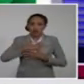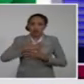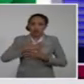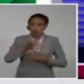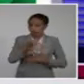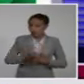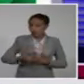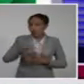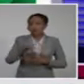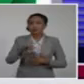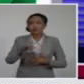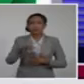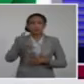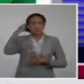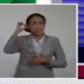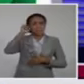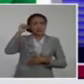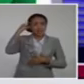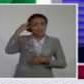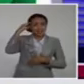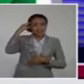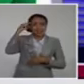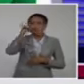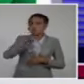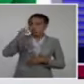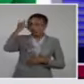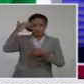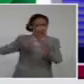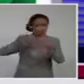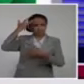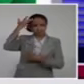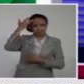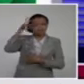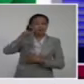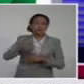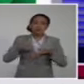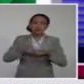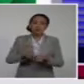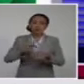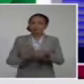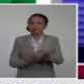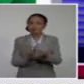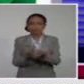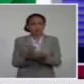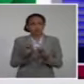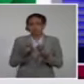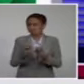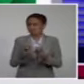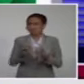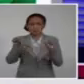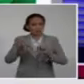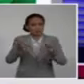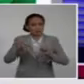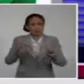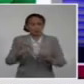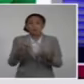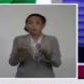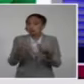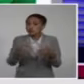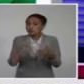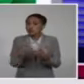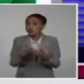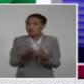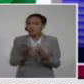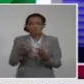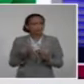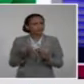cerebral infantil, pues hicieron muy mal el pronóstico desde un principio. Estuvo durante muchos días informándose